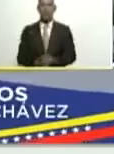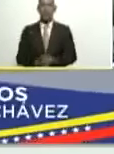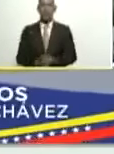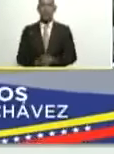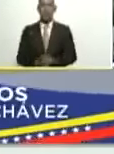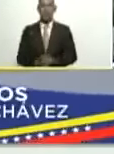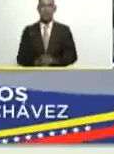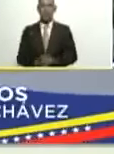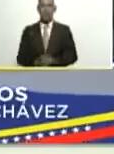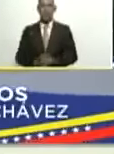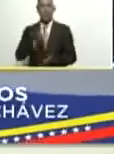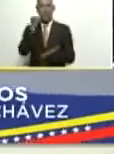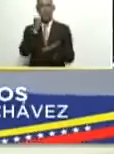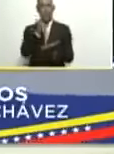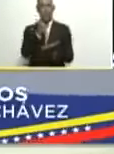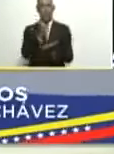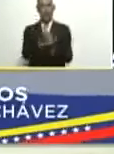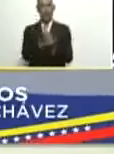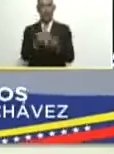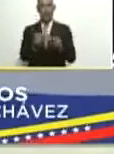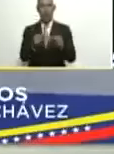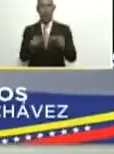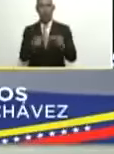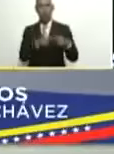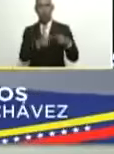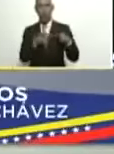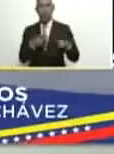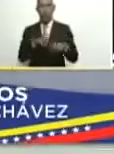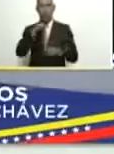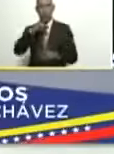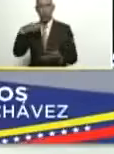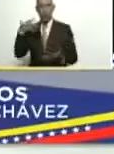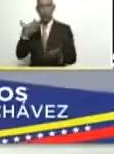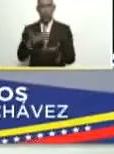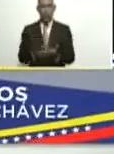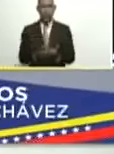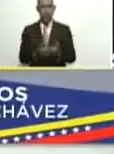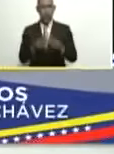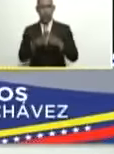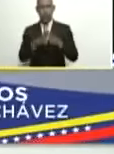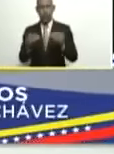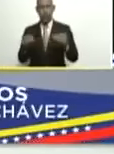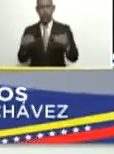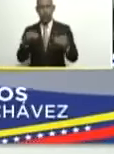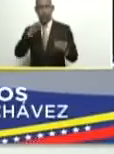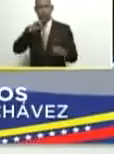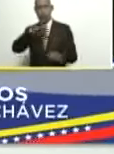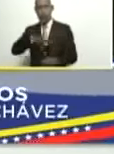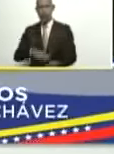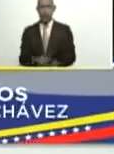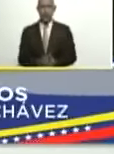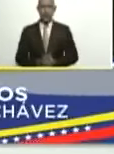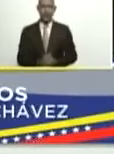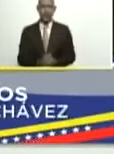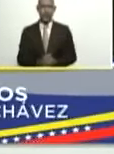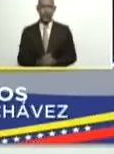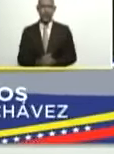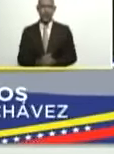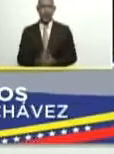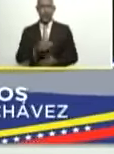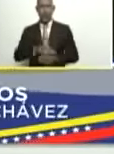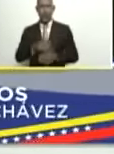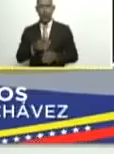Y dejó marcado esa fecha para su tiempo y para todos los tiempos, porque dio